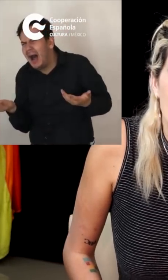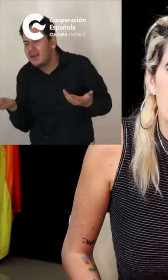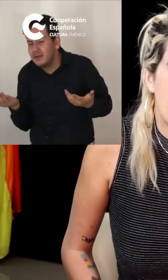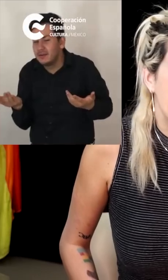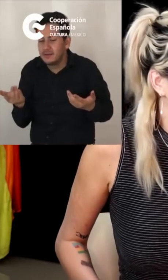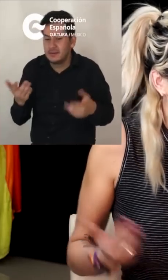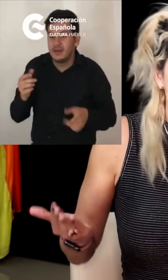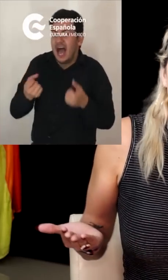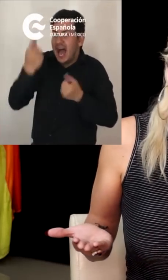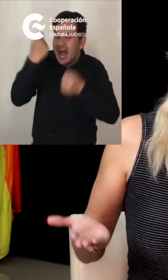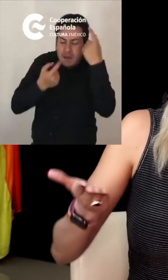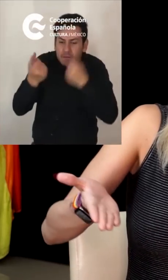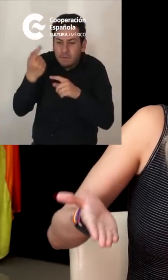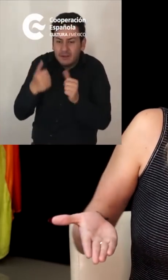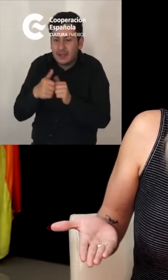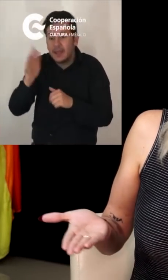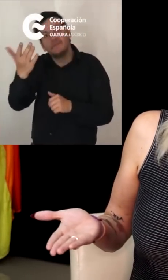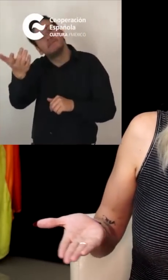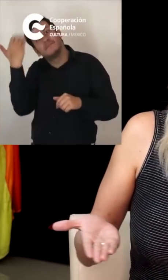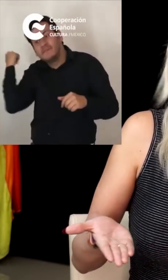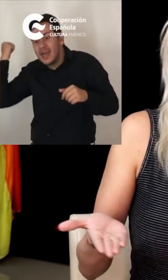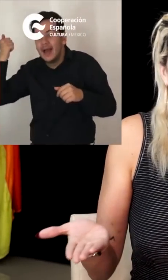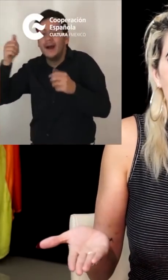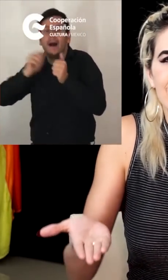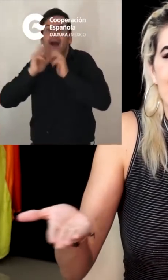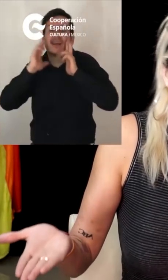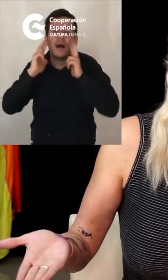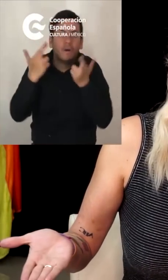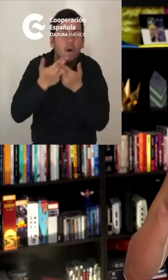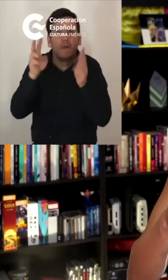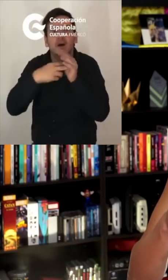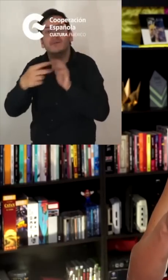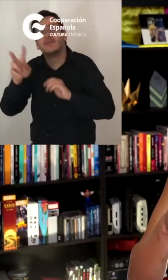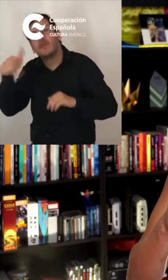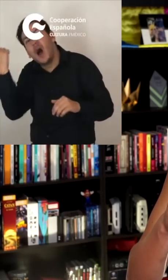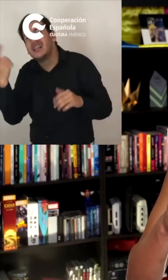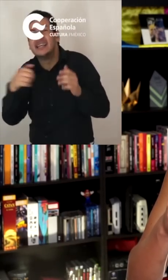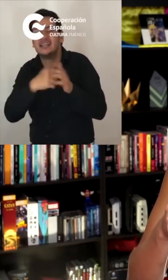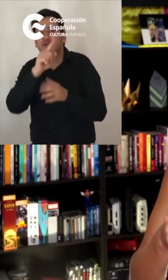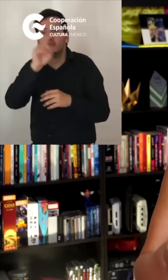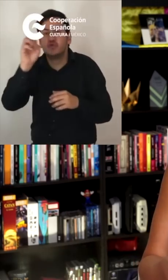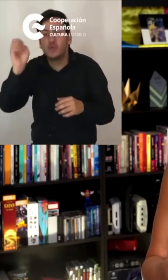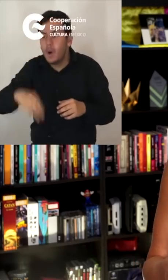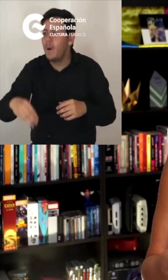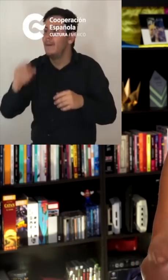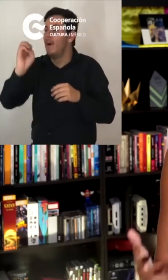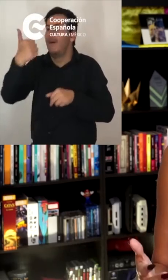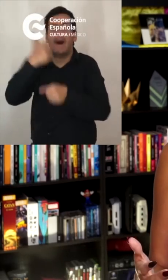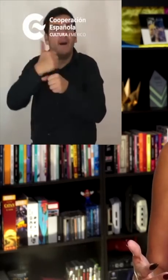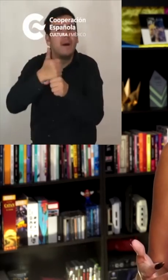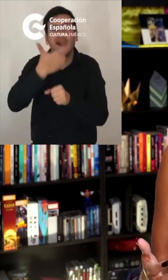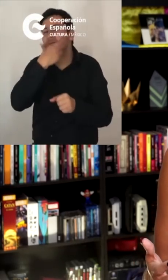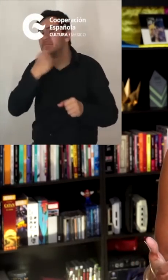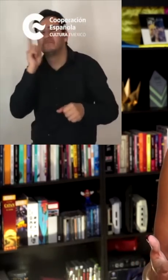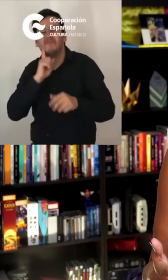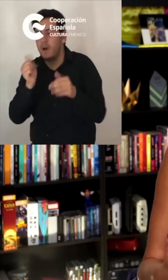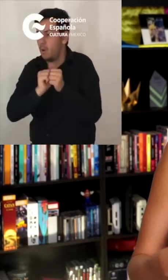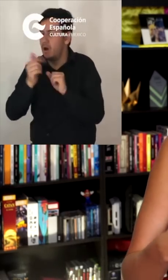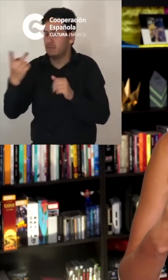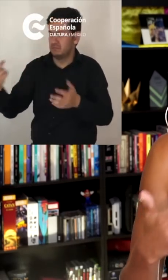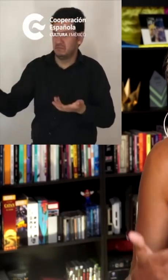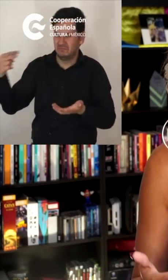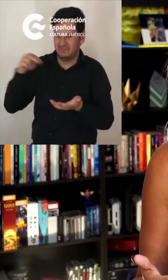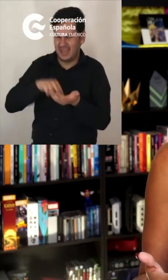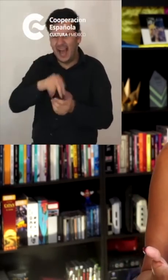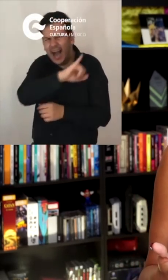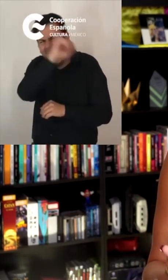caído algunos ya en la trampa del ver a la reunión de exalumnos 2002 en Zoom? Dejando de lado el caso de abuelos y abuelas que igual no son usuarios del internet y